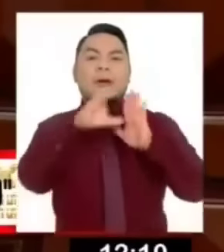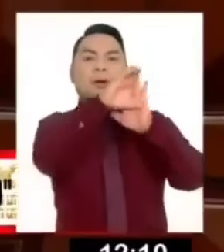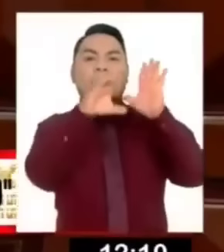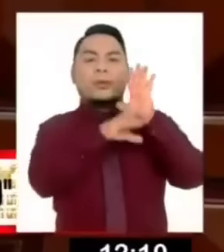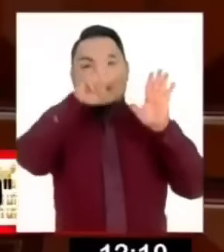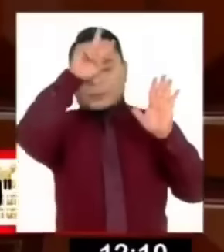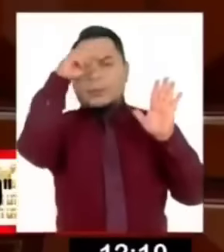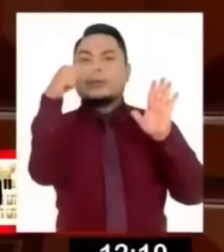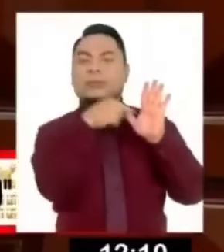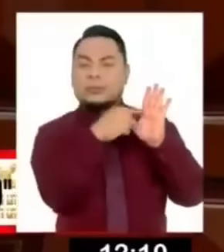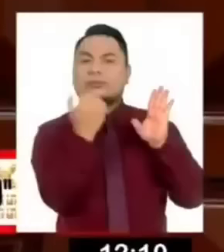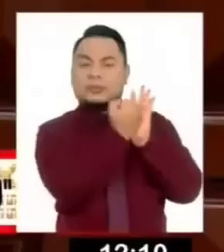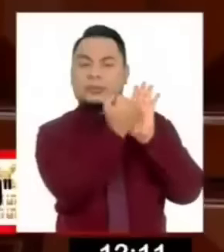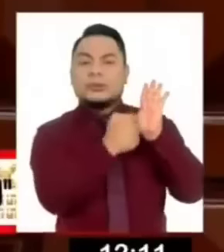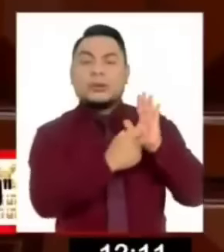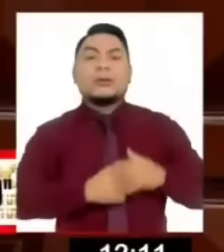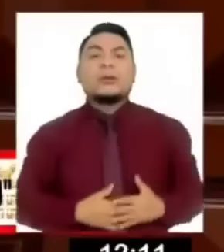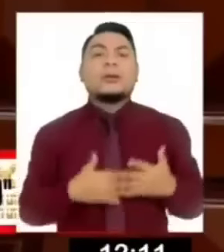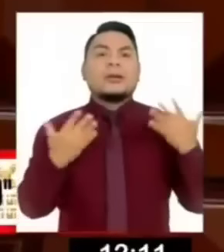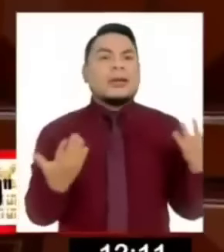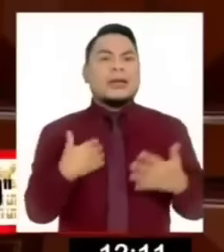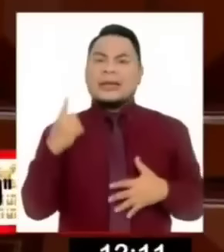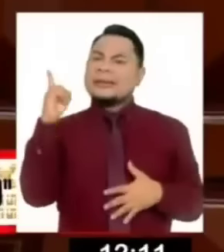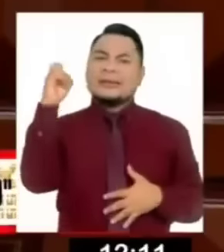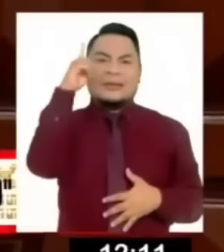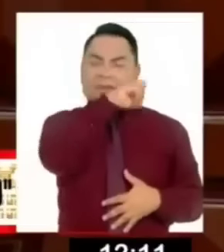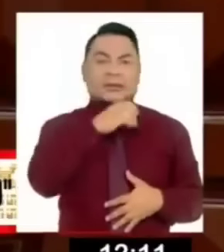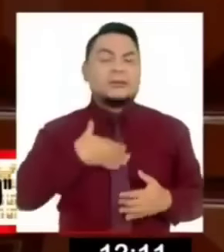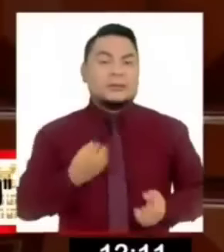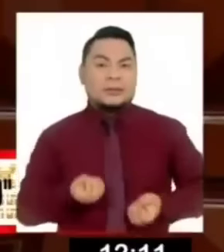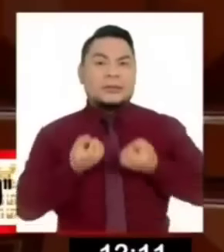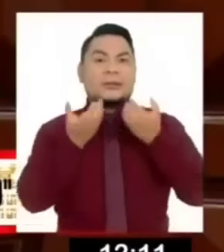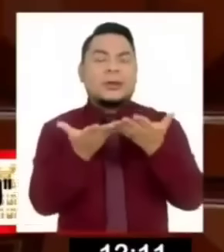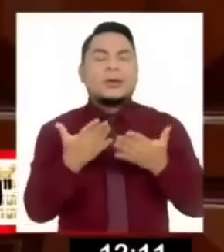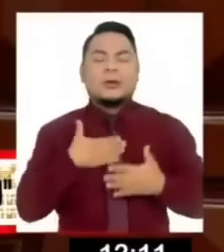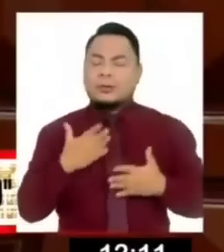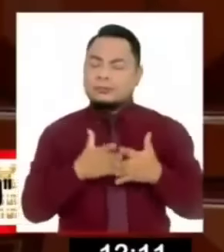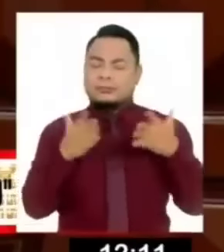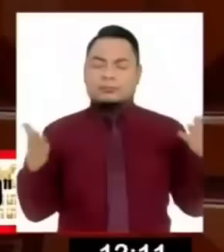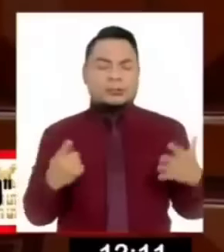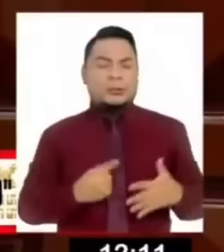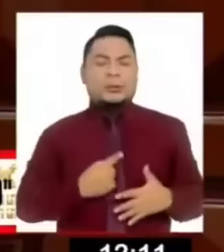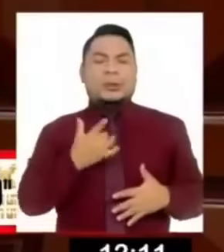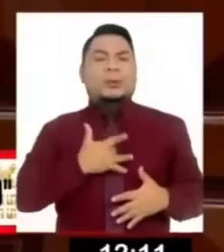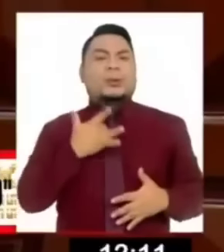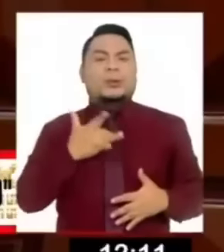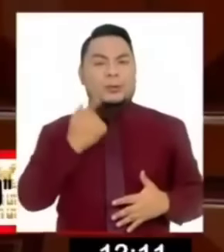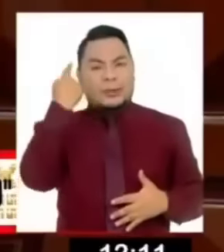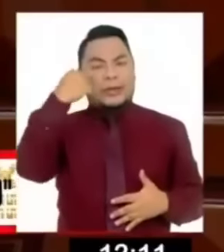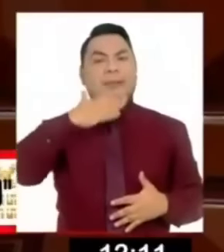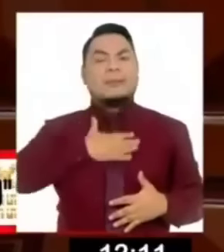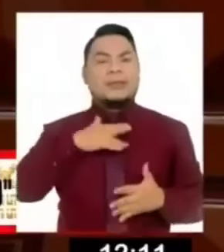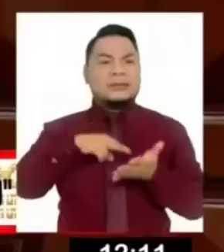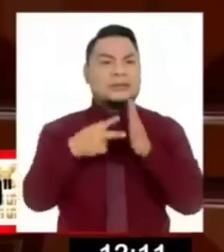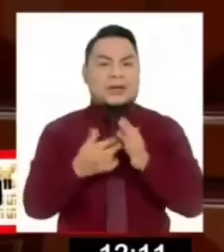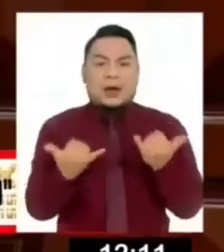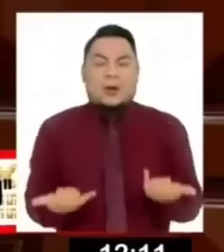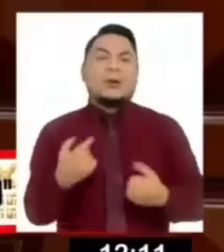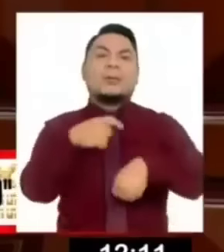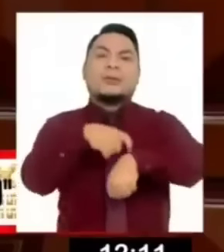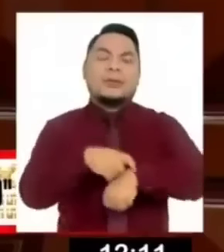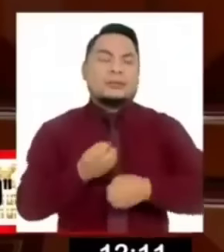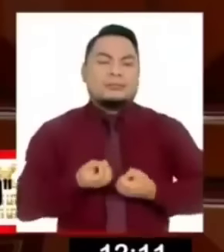de la República, es difícil expresar el altísimo honor que significa para mí en este